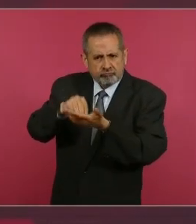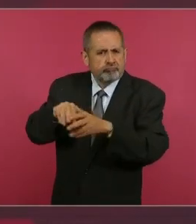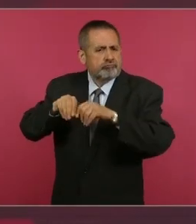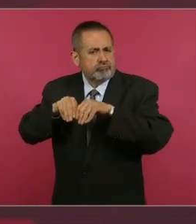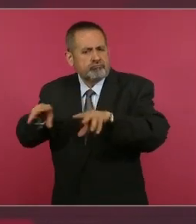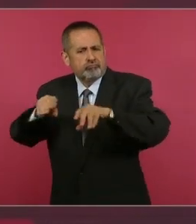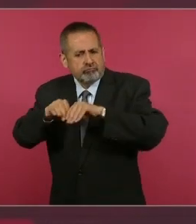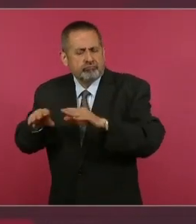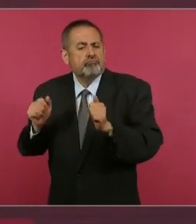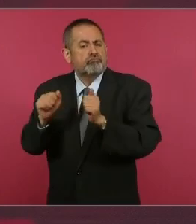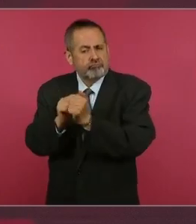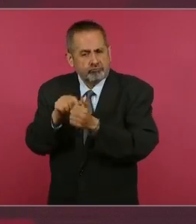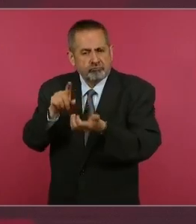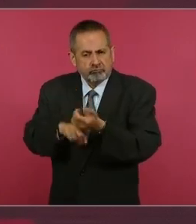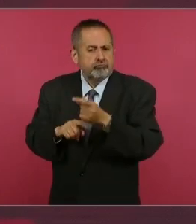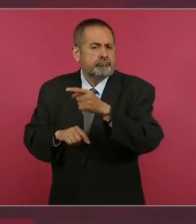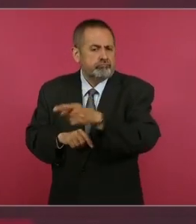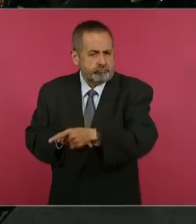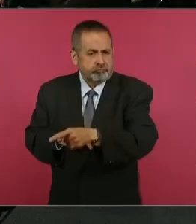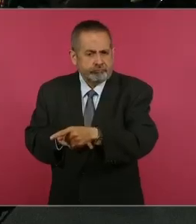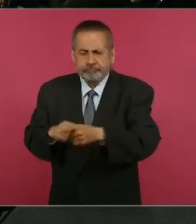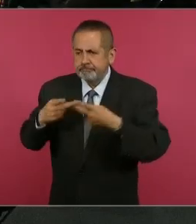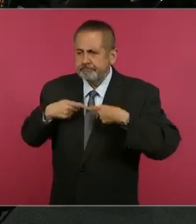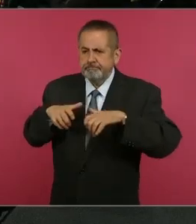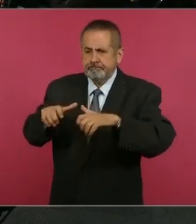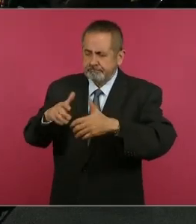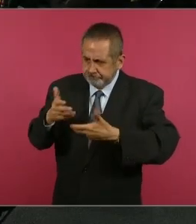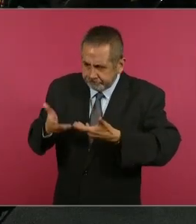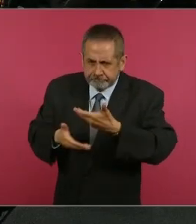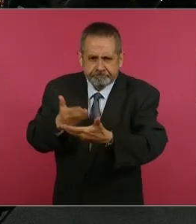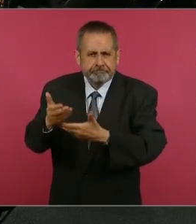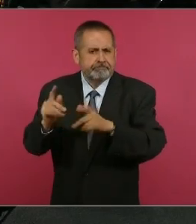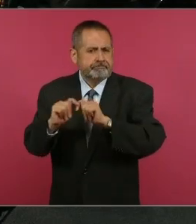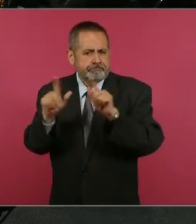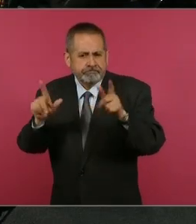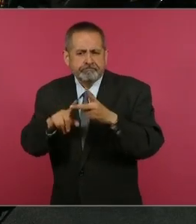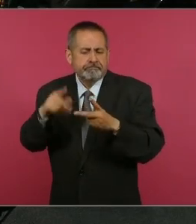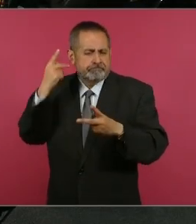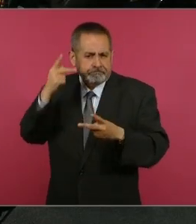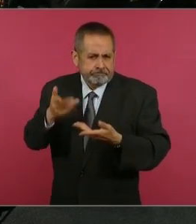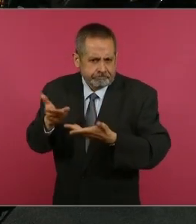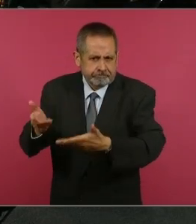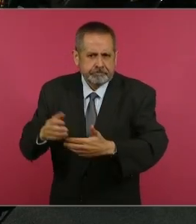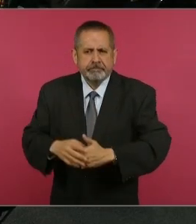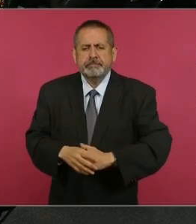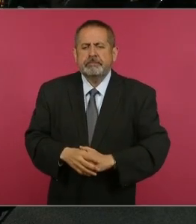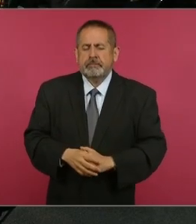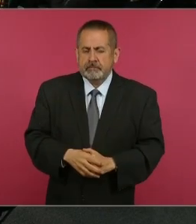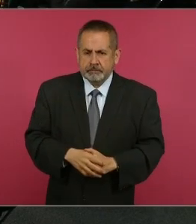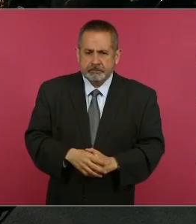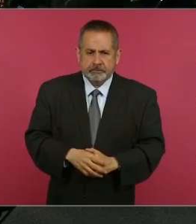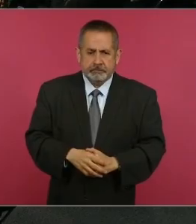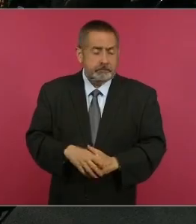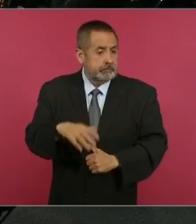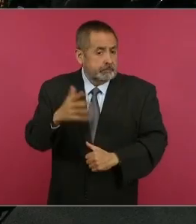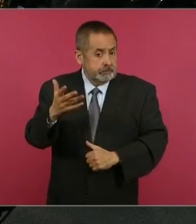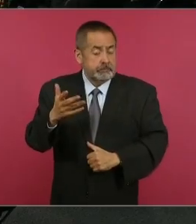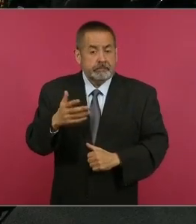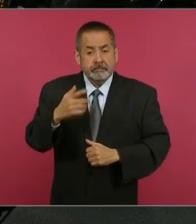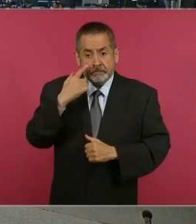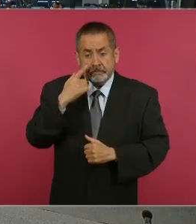esté al servicio del pueblo, de Tlaxcala y de Puebla. Sobre todo teniendo como sede